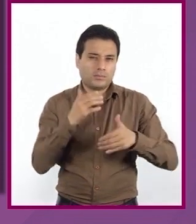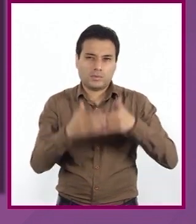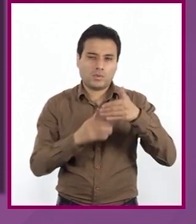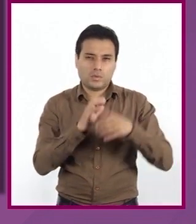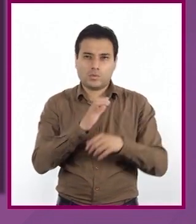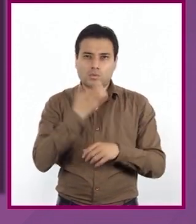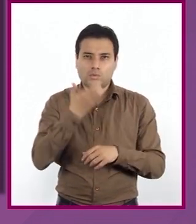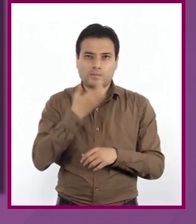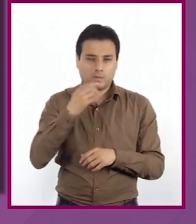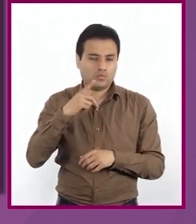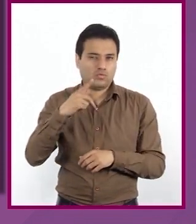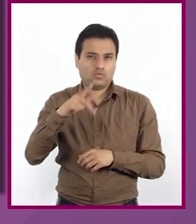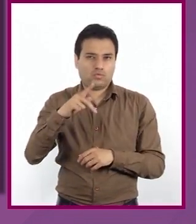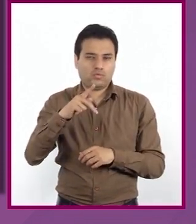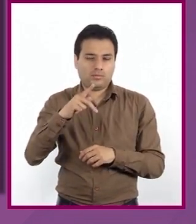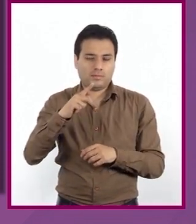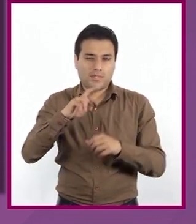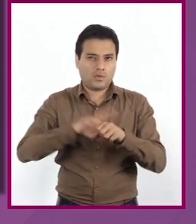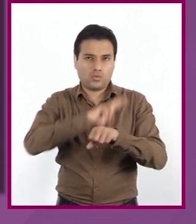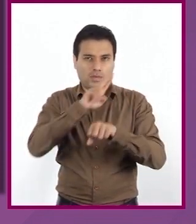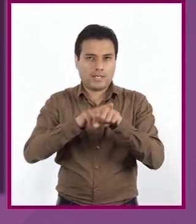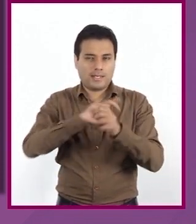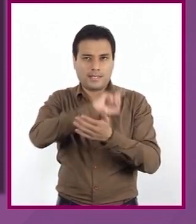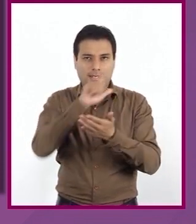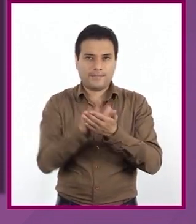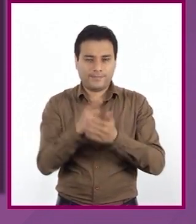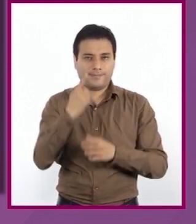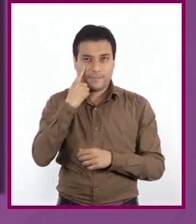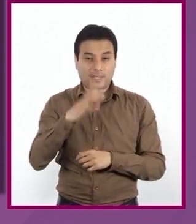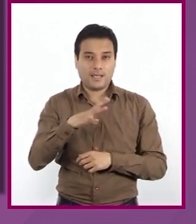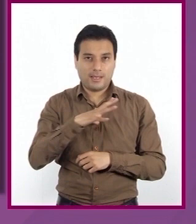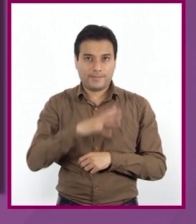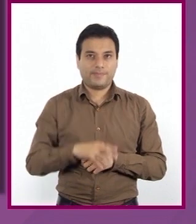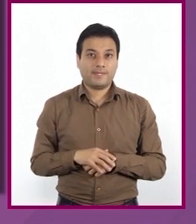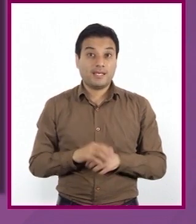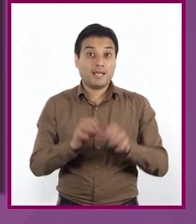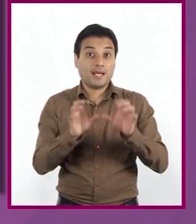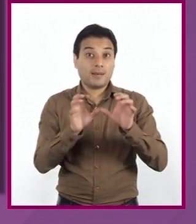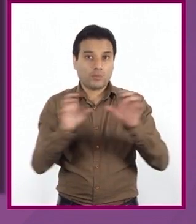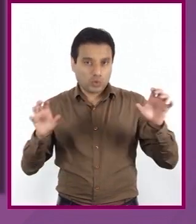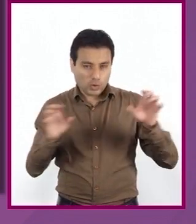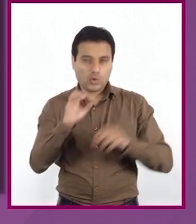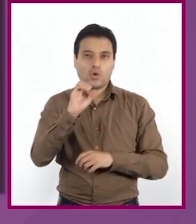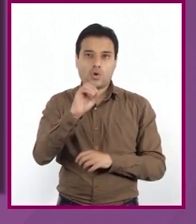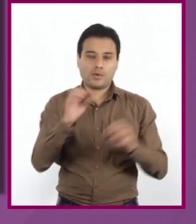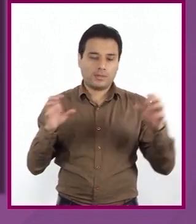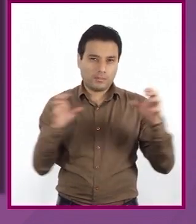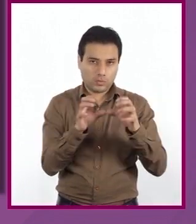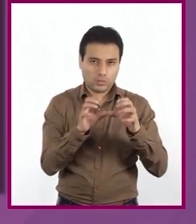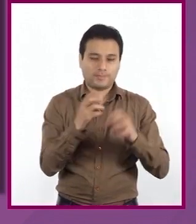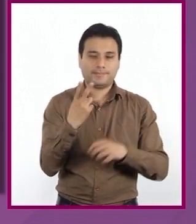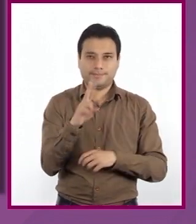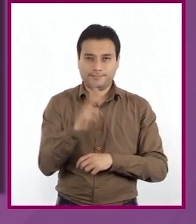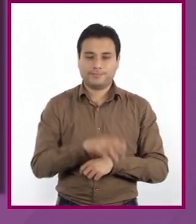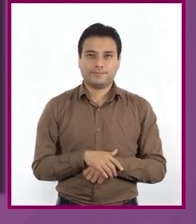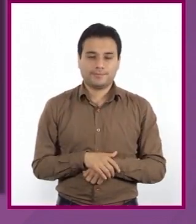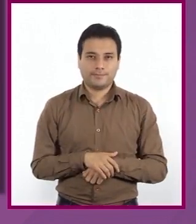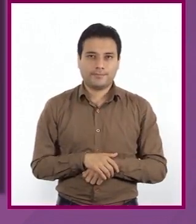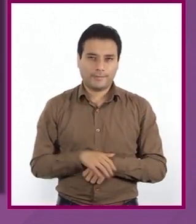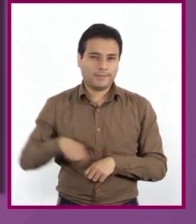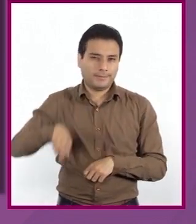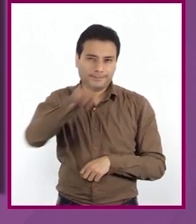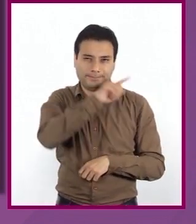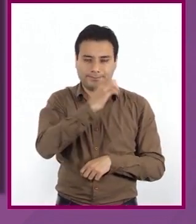llamamos leyes. Nos referimos a la repulsión y atracción entre cargas eléctricas. Sabemos